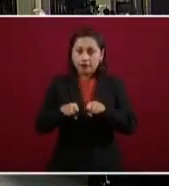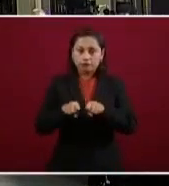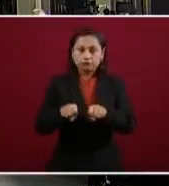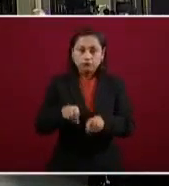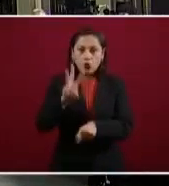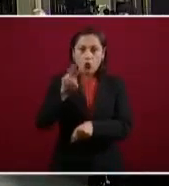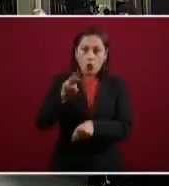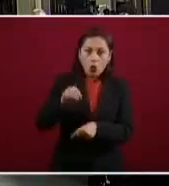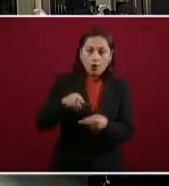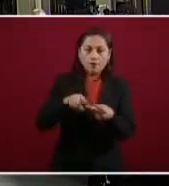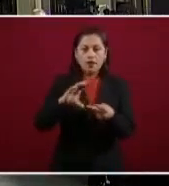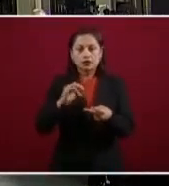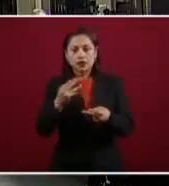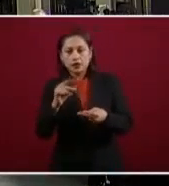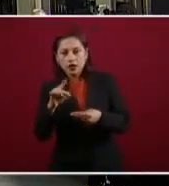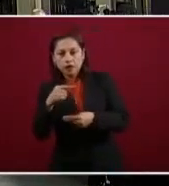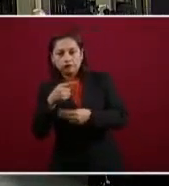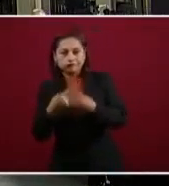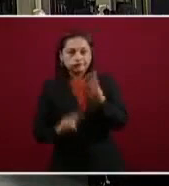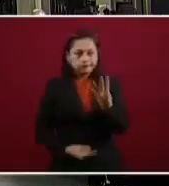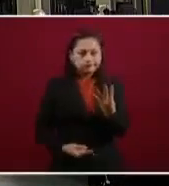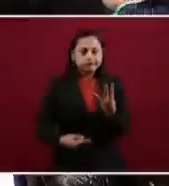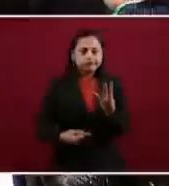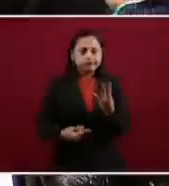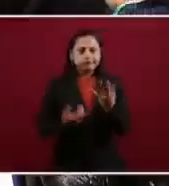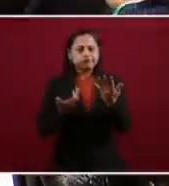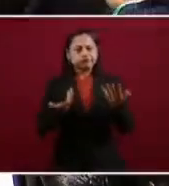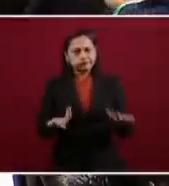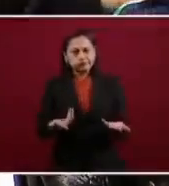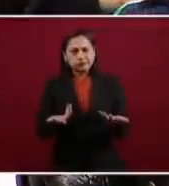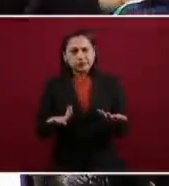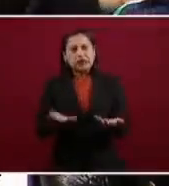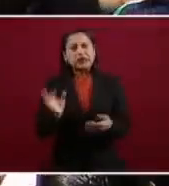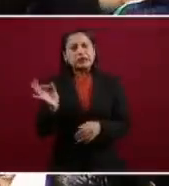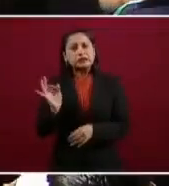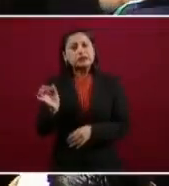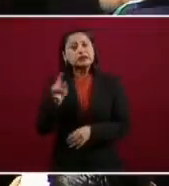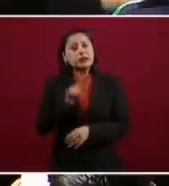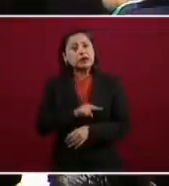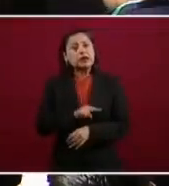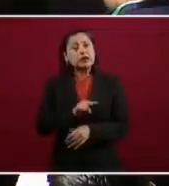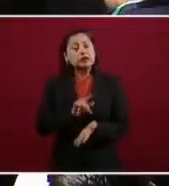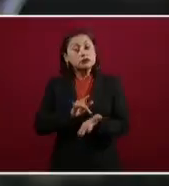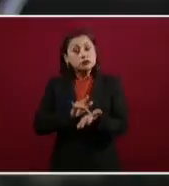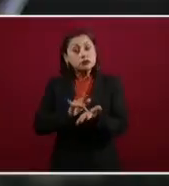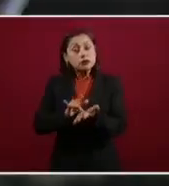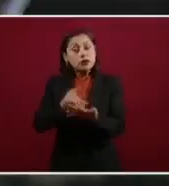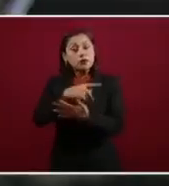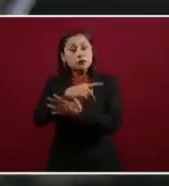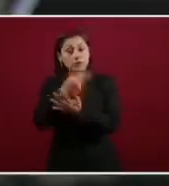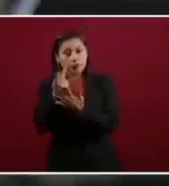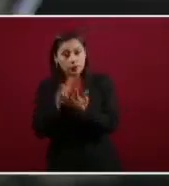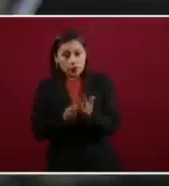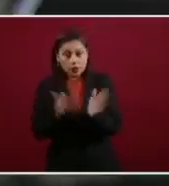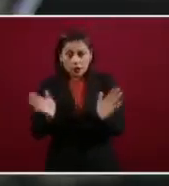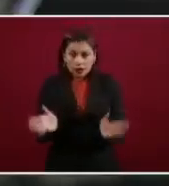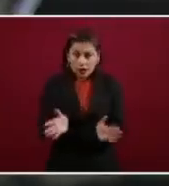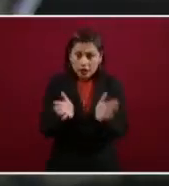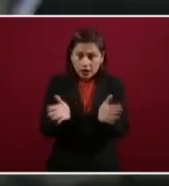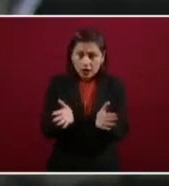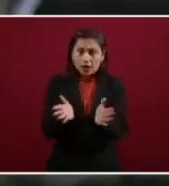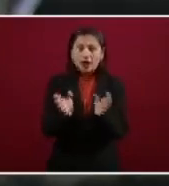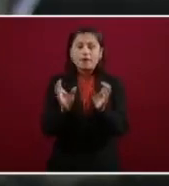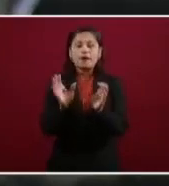no muestran un poco de falta de unidad e irse y seguir fortaleciendo este programa por esta cuestión de que se